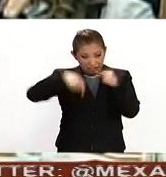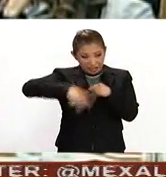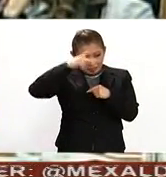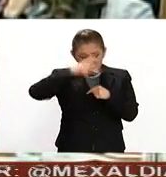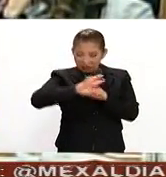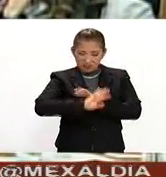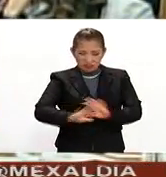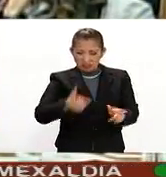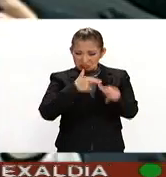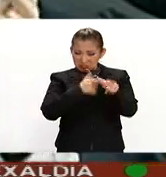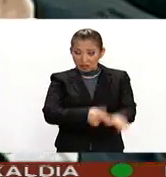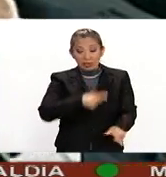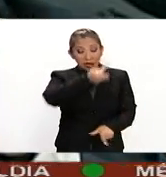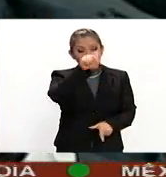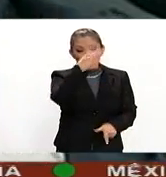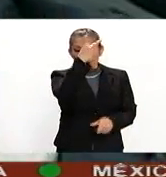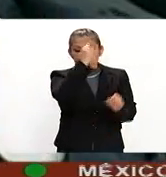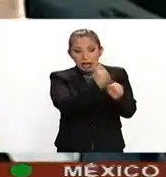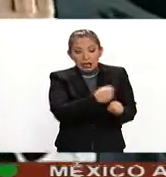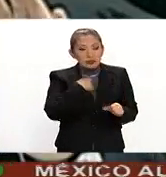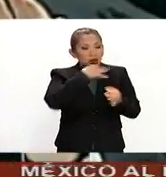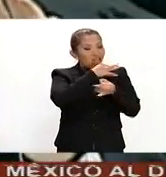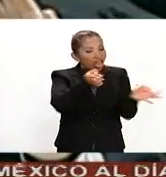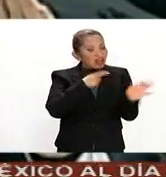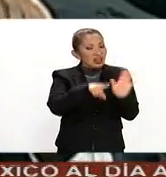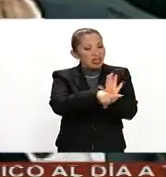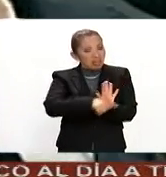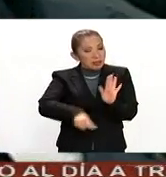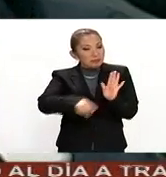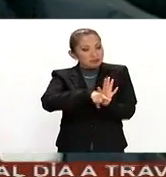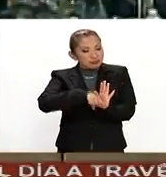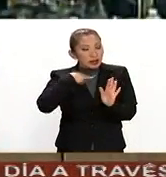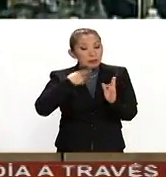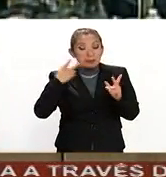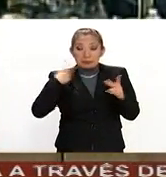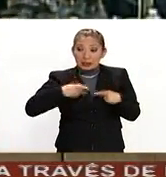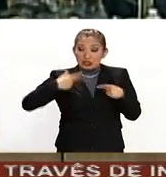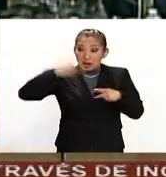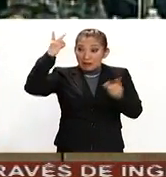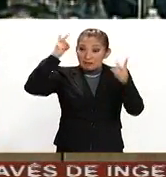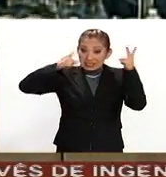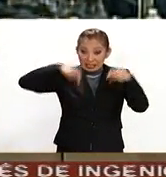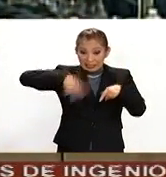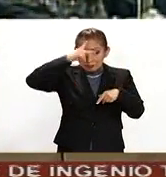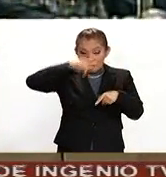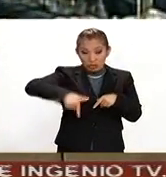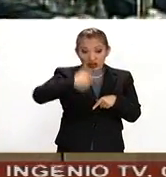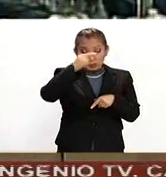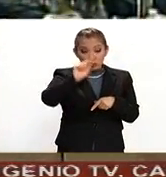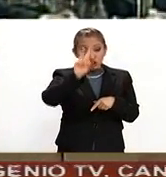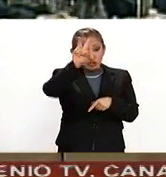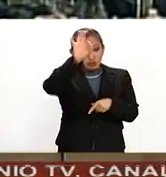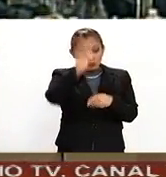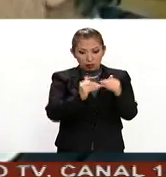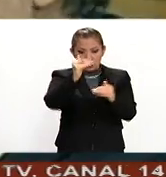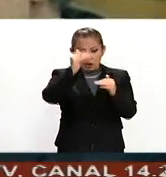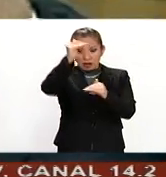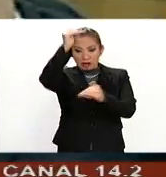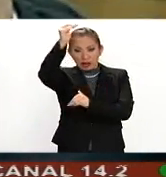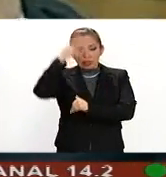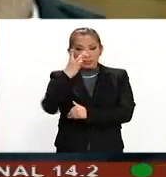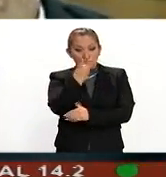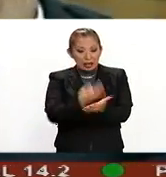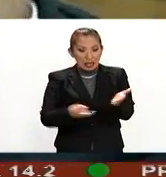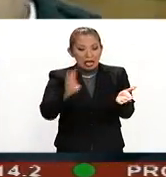país. Señaló que después de 2 años de campaña negativa, el número de visitantes ha aumentado 12.2% anual, casi 3 veces